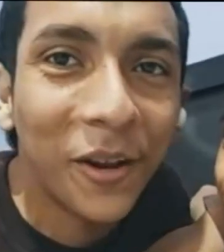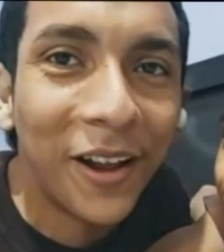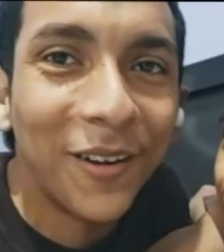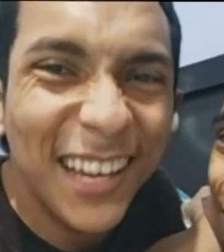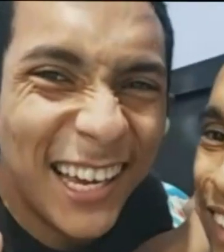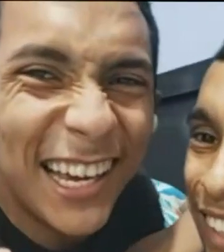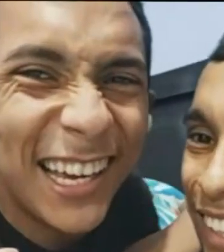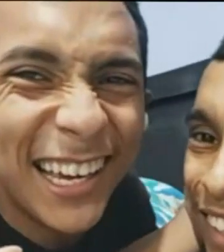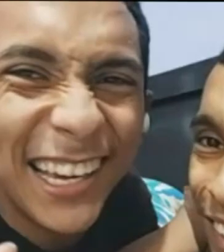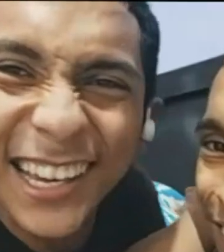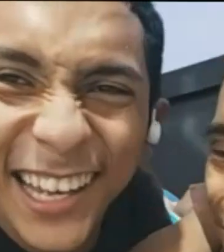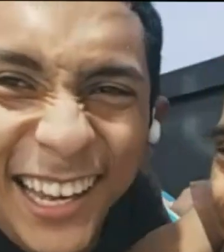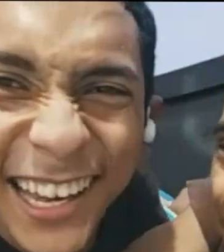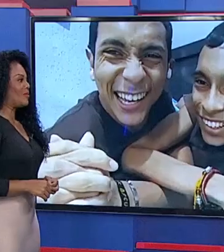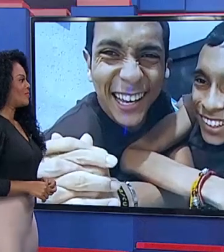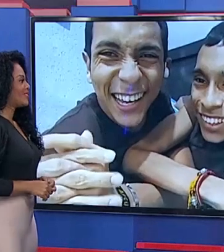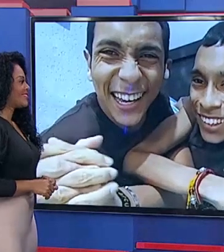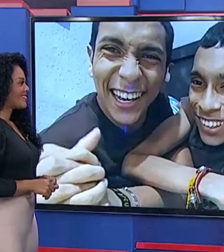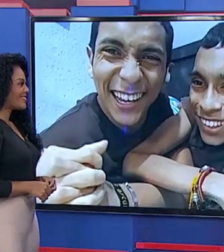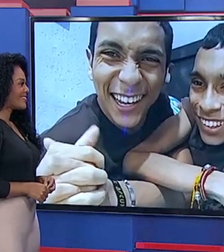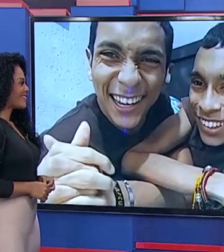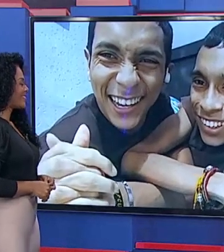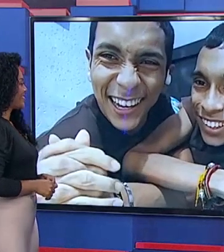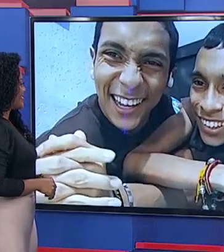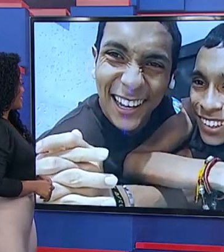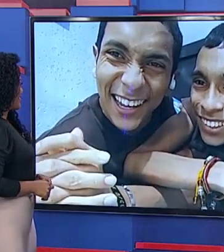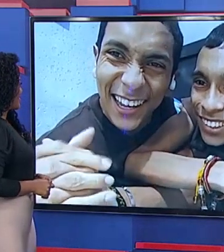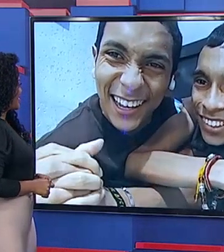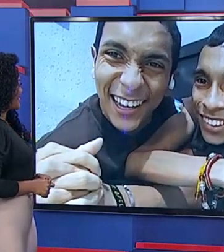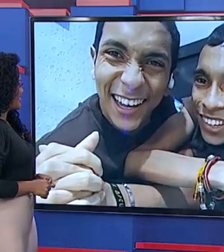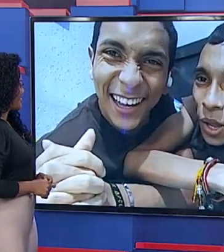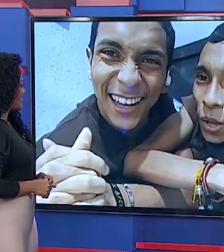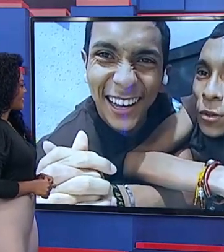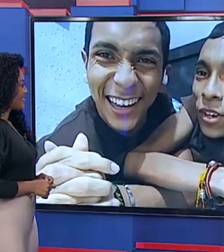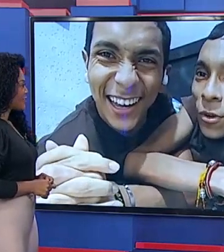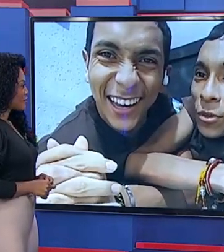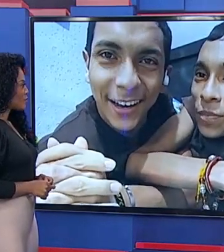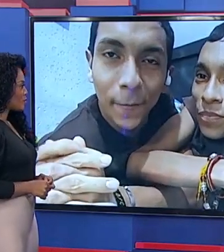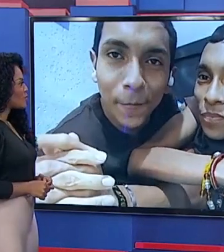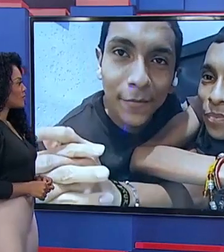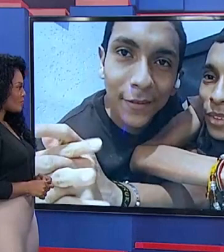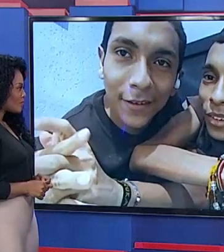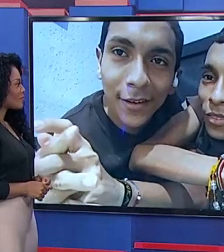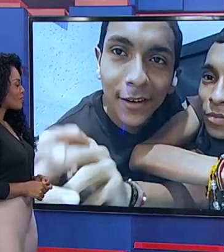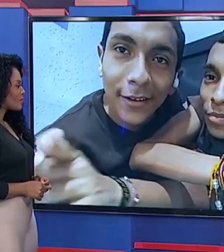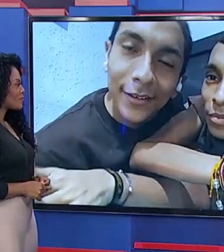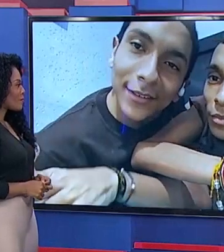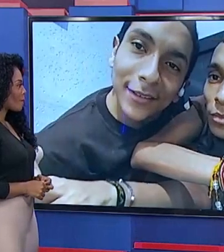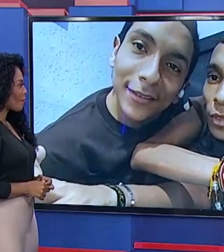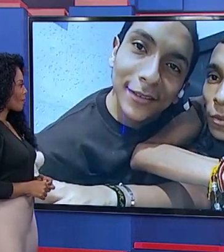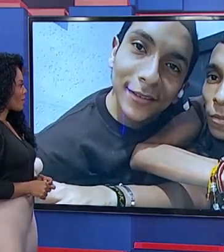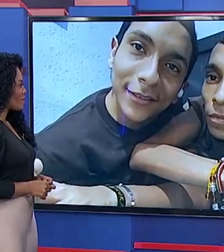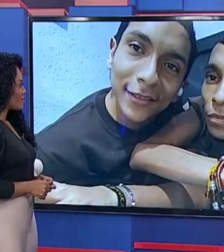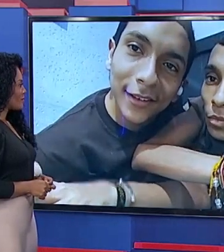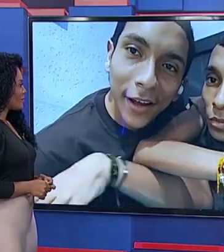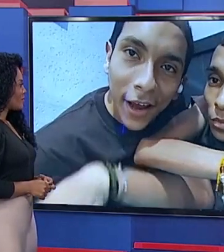Siameses Ecuatorianos. Buenísimo. Chicos, qué alegría, me encanta ver esa sonrisa en sus rostros. Como dijo Helen, esto es del trabajo que nos gusta hacer. Así que